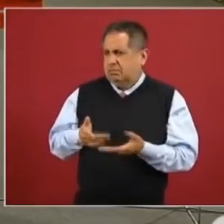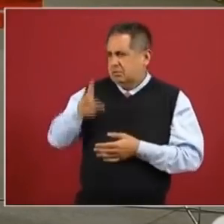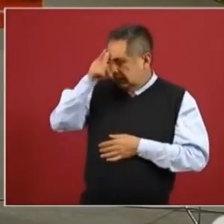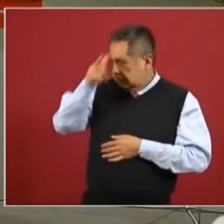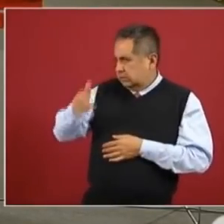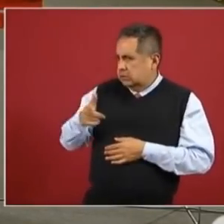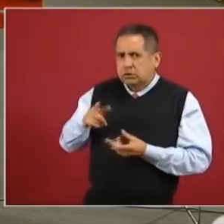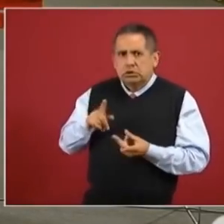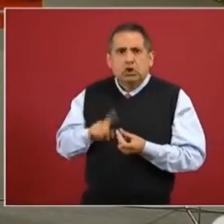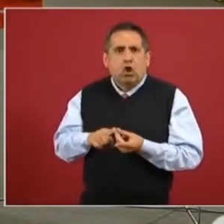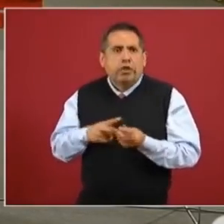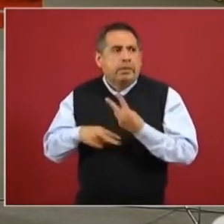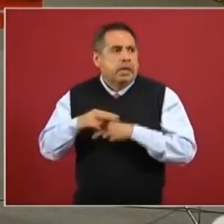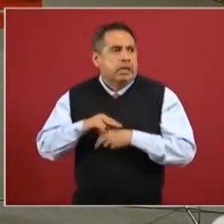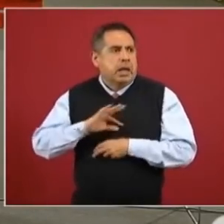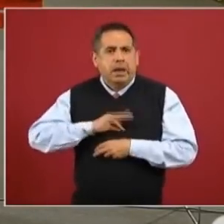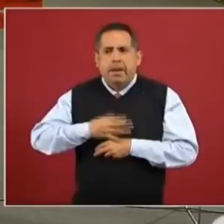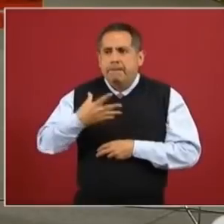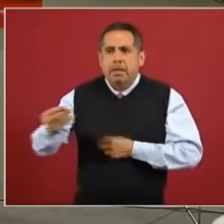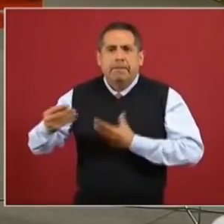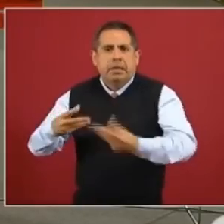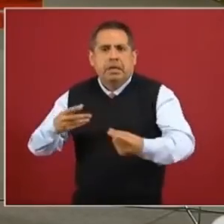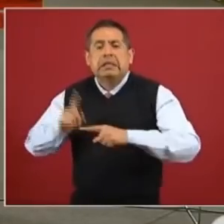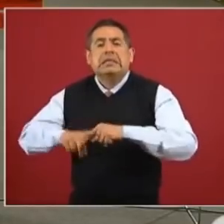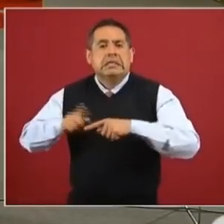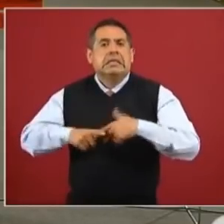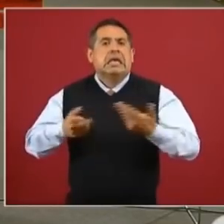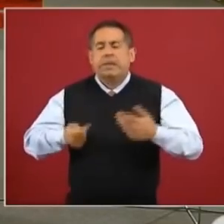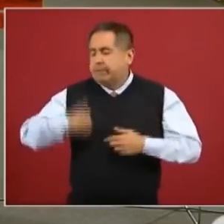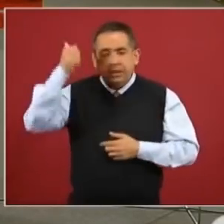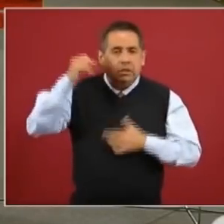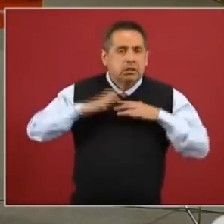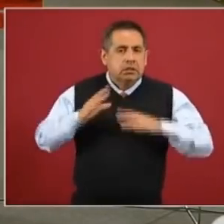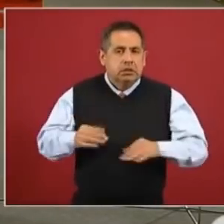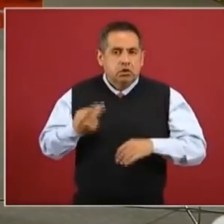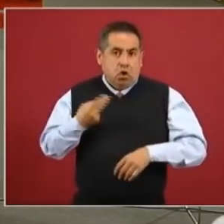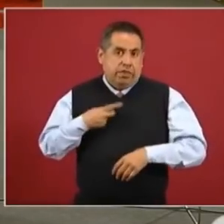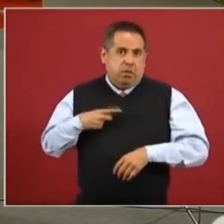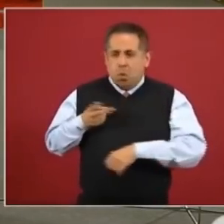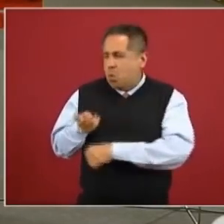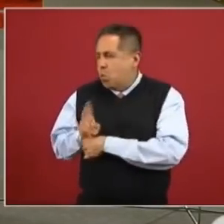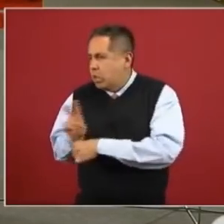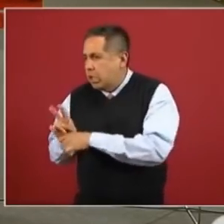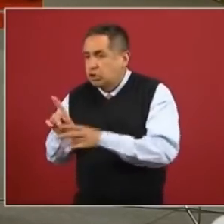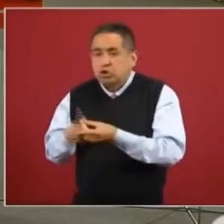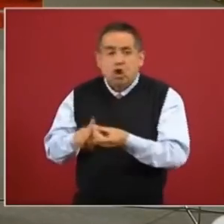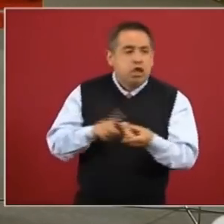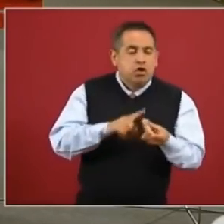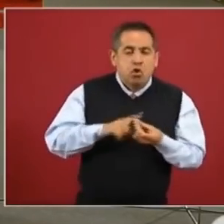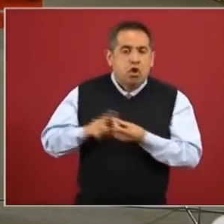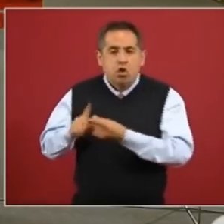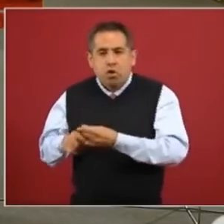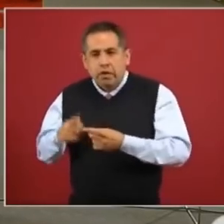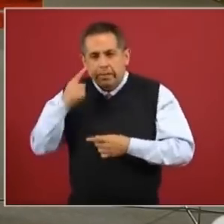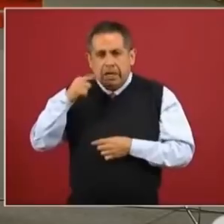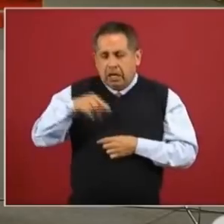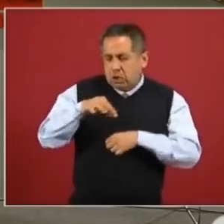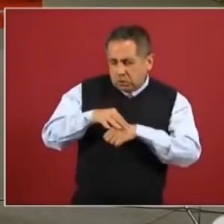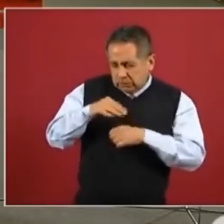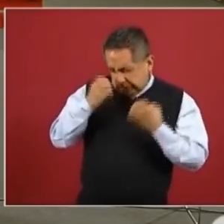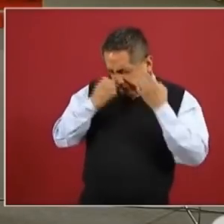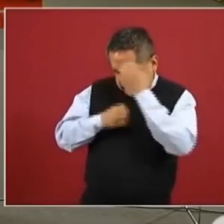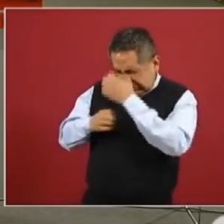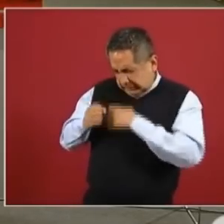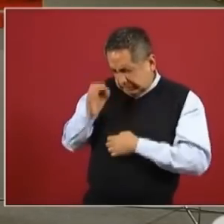muy alerta de toda esta información y de todos estos datos para que mi médico pueda pensar en